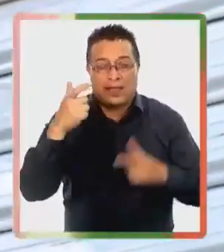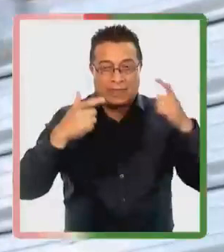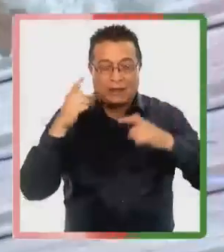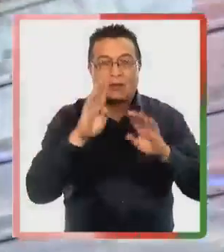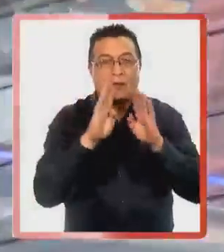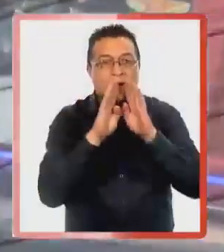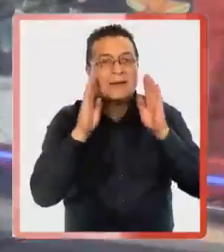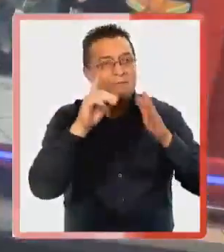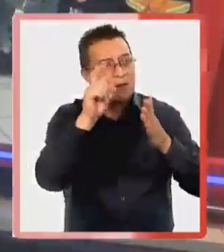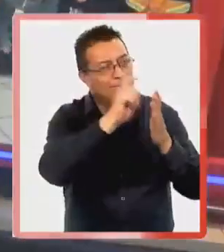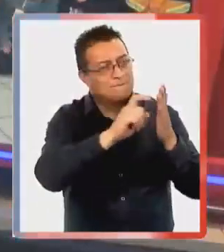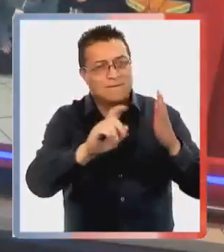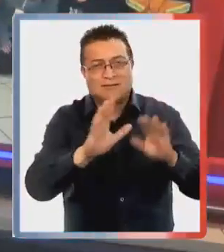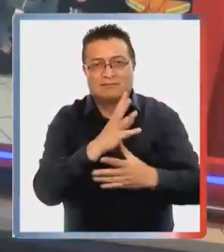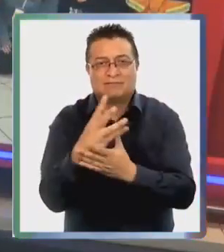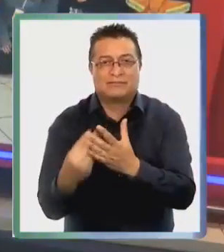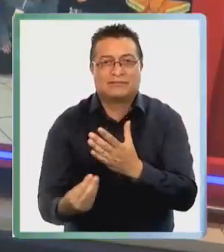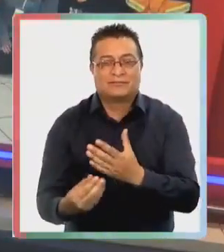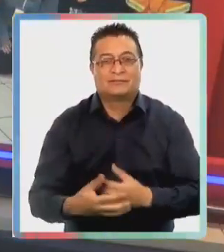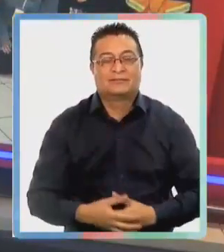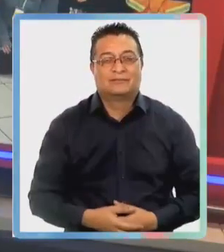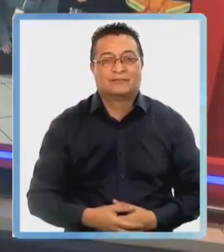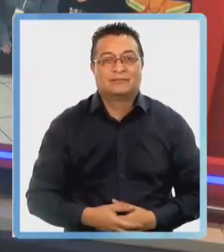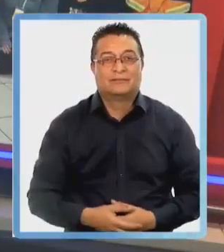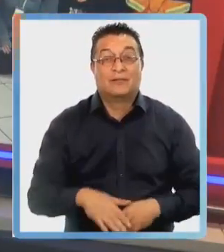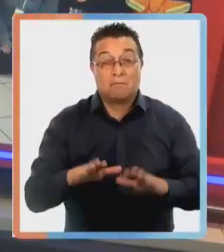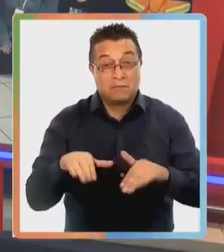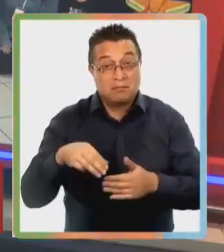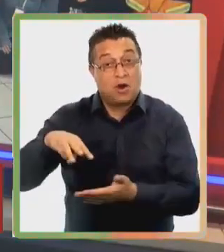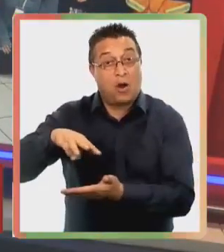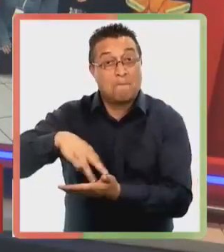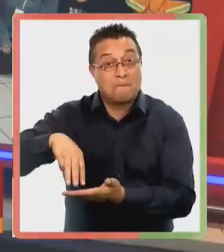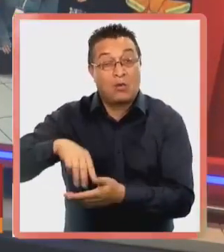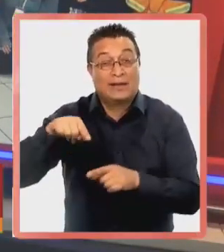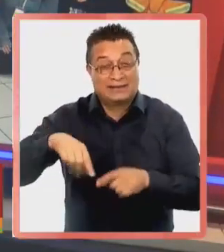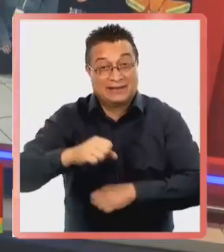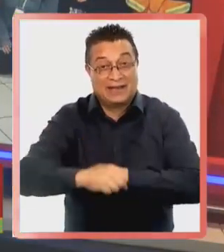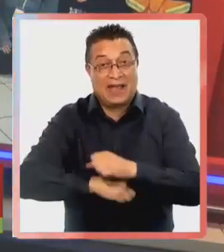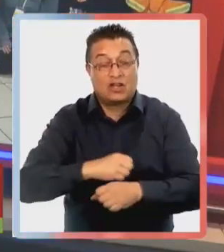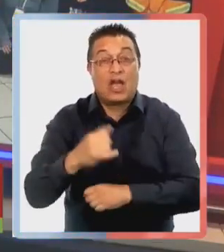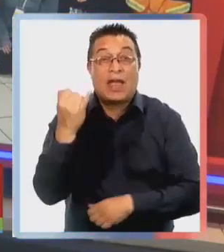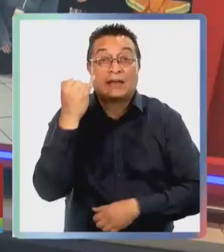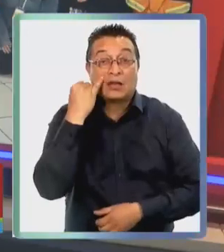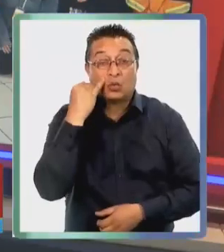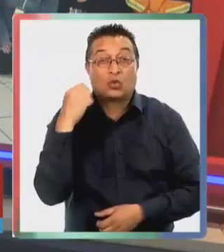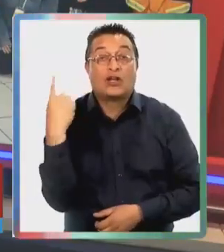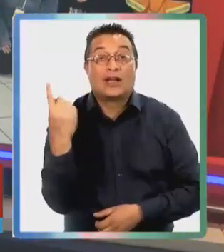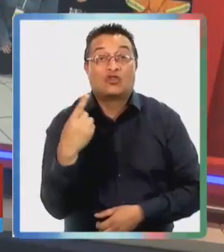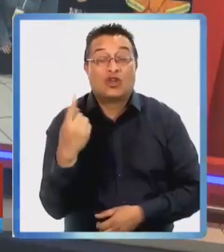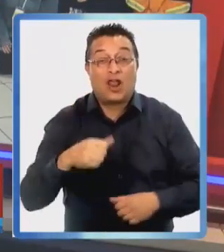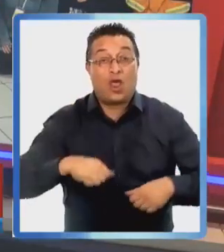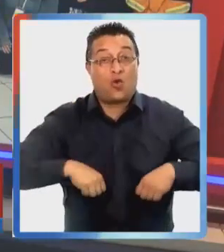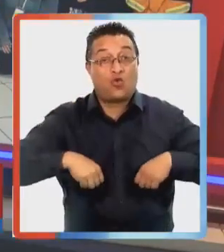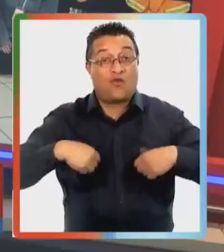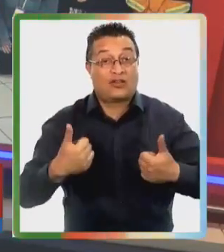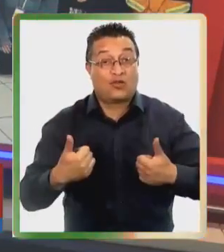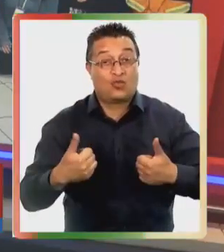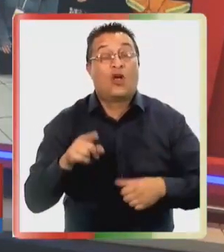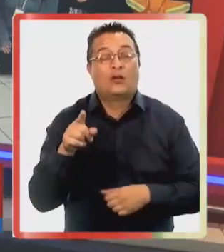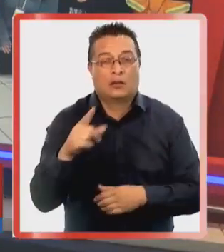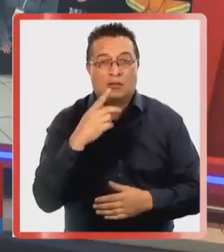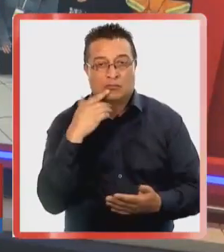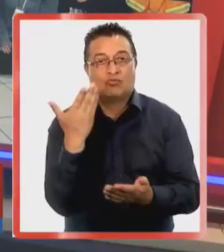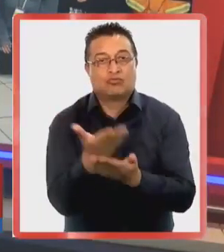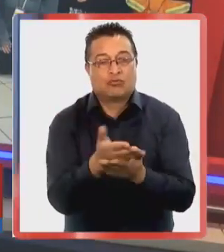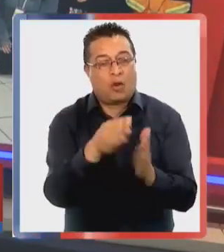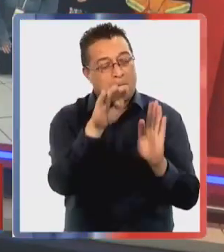rayados. Seguimos en el Maule. Para este año, el Instituto Nacional de la Juventud, INJUV, tendrá una oferta programática